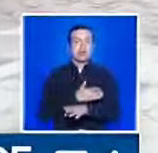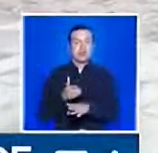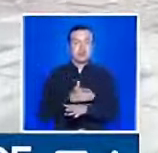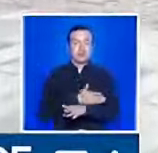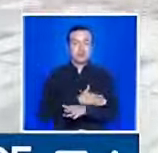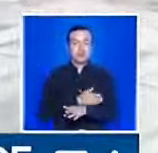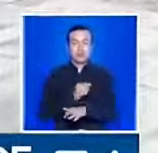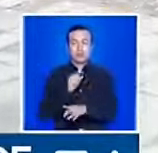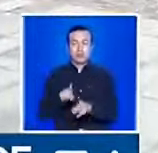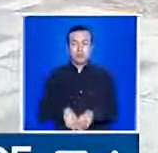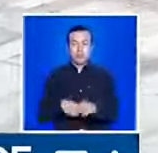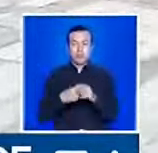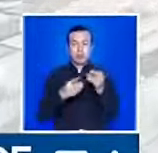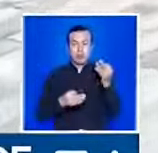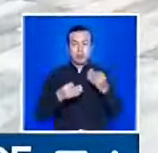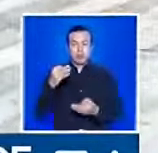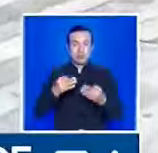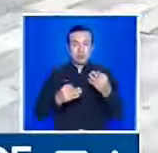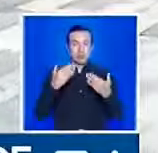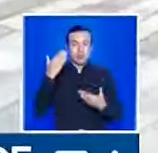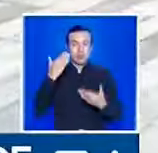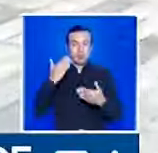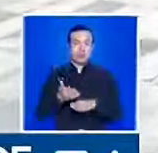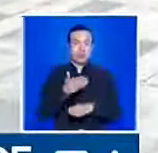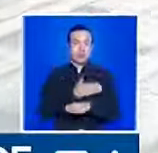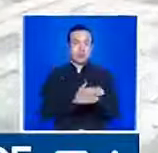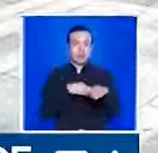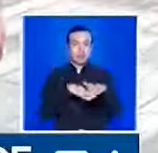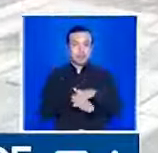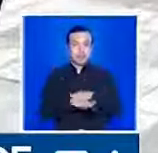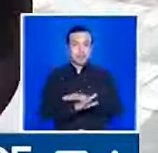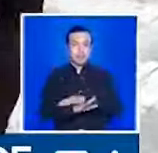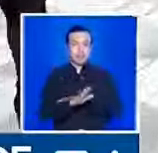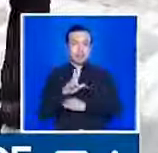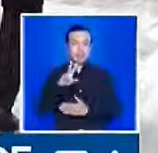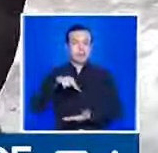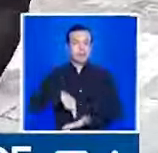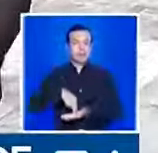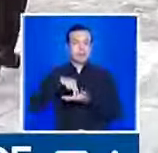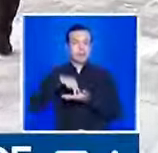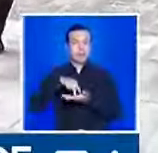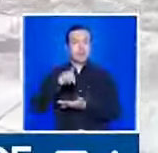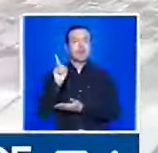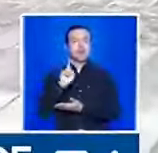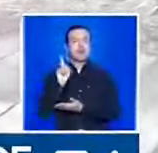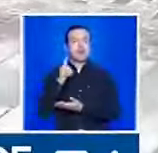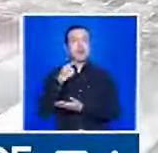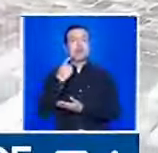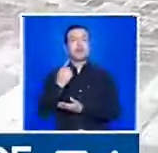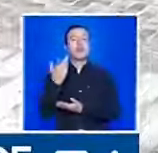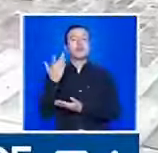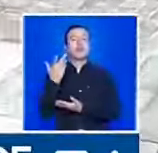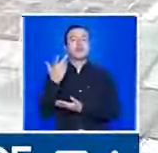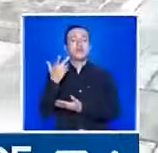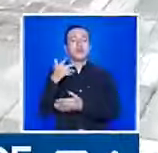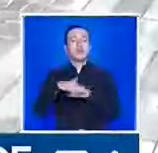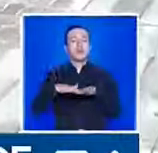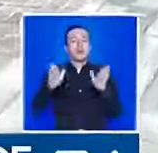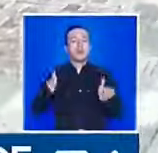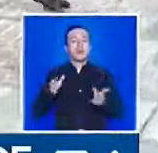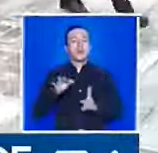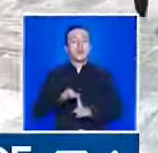que inicie el juicio político y no utilizará el podio habitual, sino que se conoce que le pusieron una curul